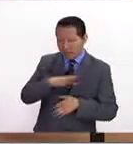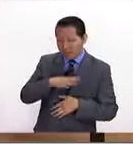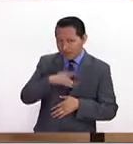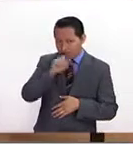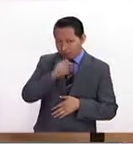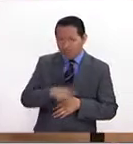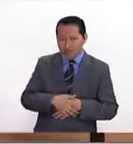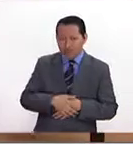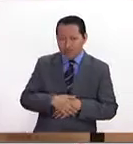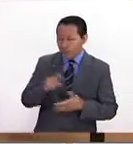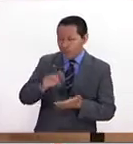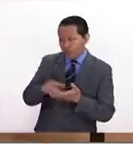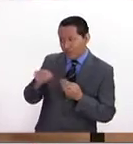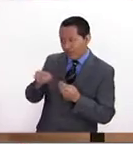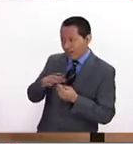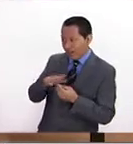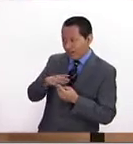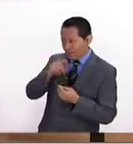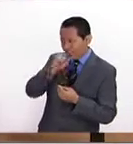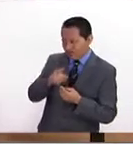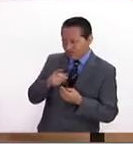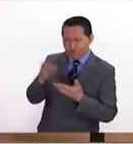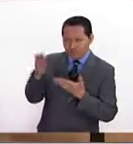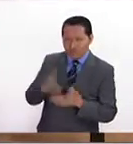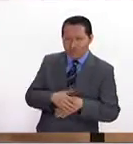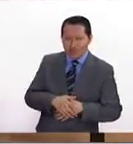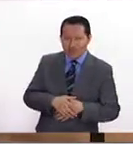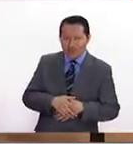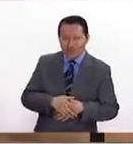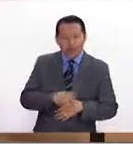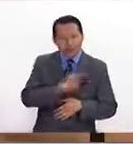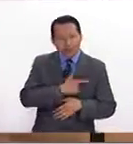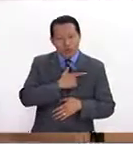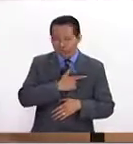Muchas gracias, profesor, por estar aquí con nosotros. Gracias, un gusto desde tu casa. Hasta luego.